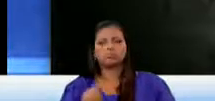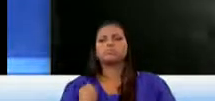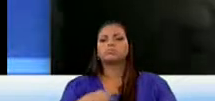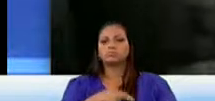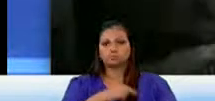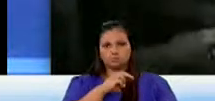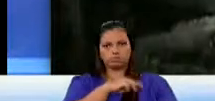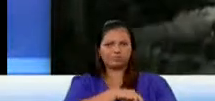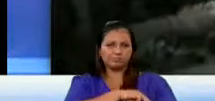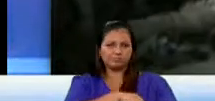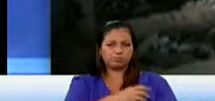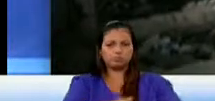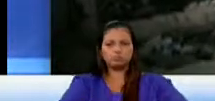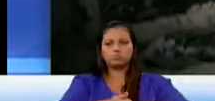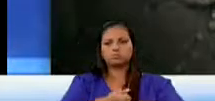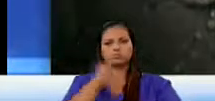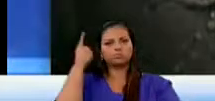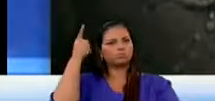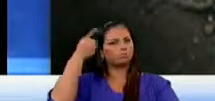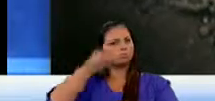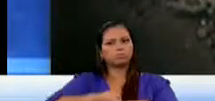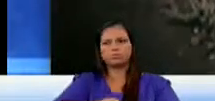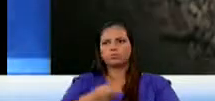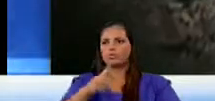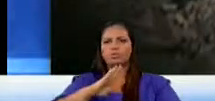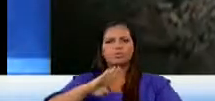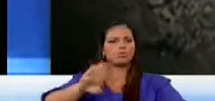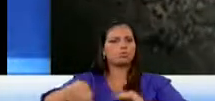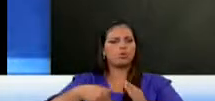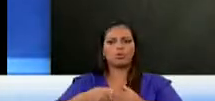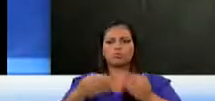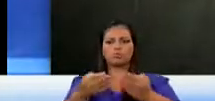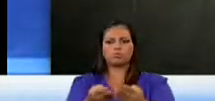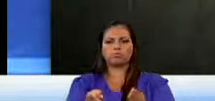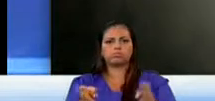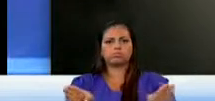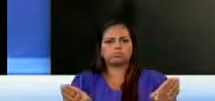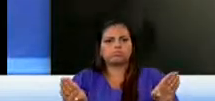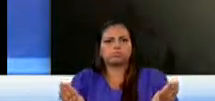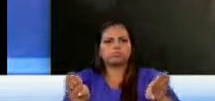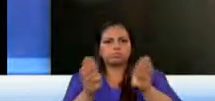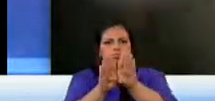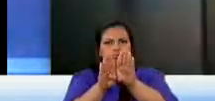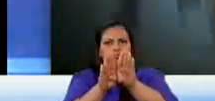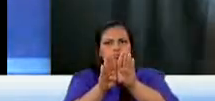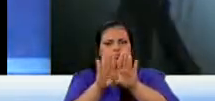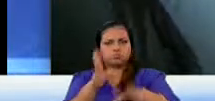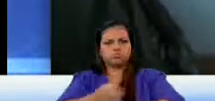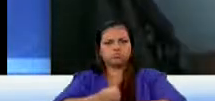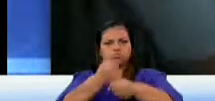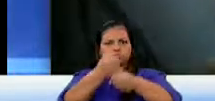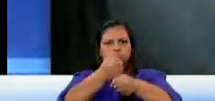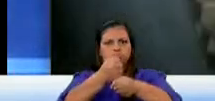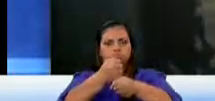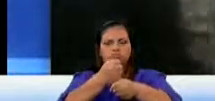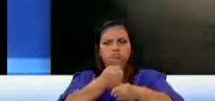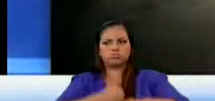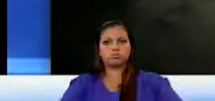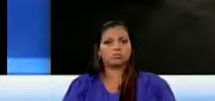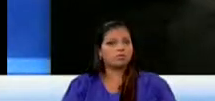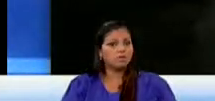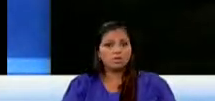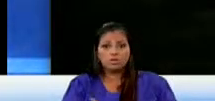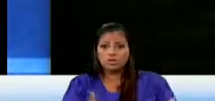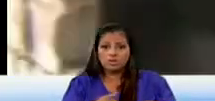totalmente con cemento. Y si esto que está aquí persiste, nosotros tenemos por la opción de demolición de la casa, que